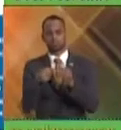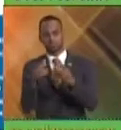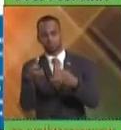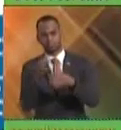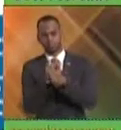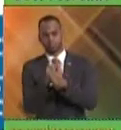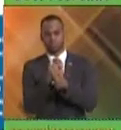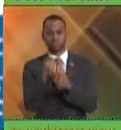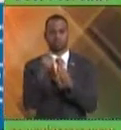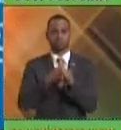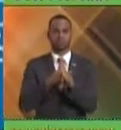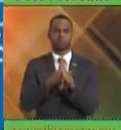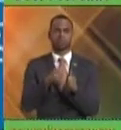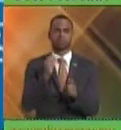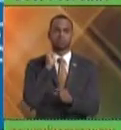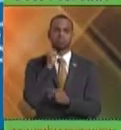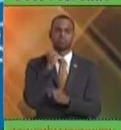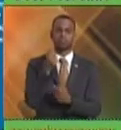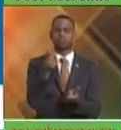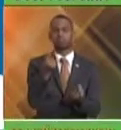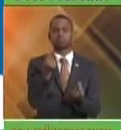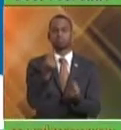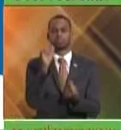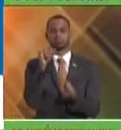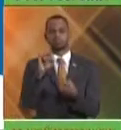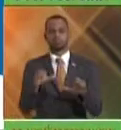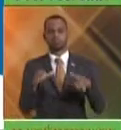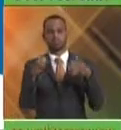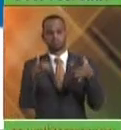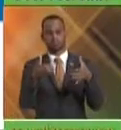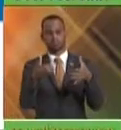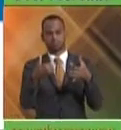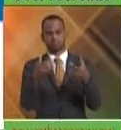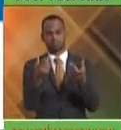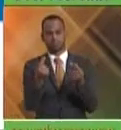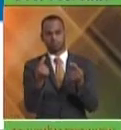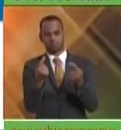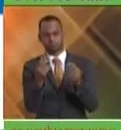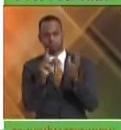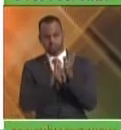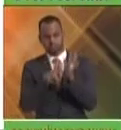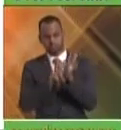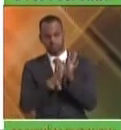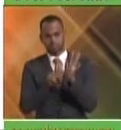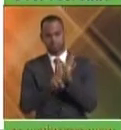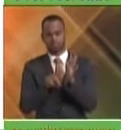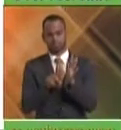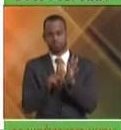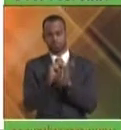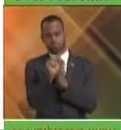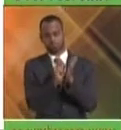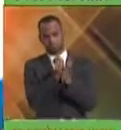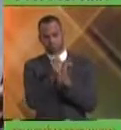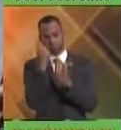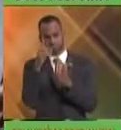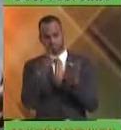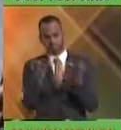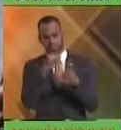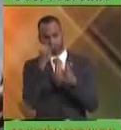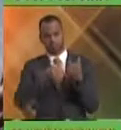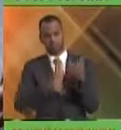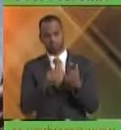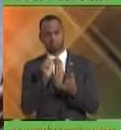recepciones del mes de agosto y empezamos entonces con ese comité evaluador a revisar estos periodos cierren si en